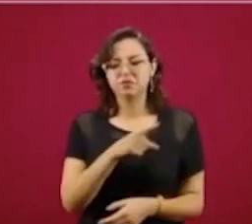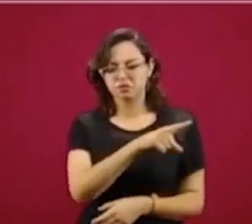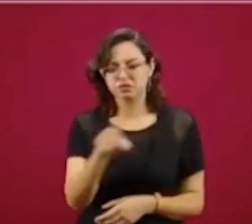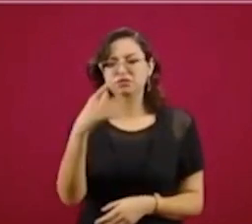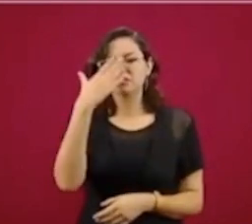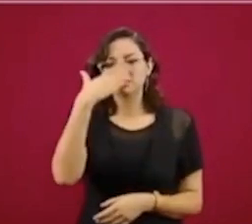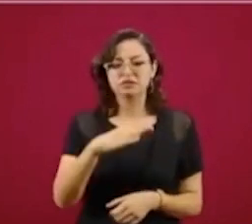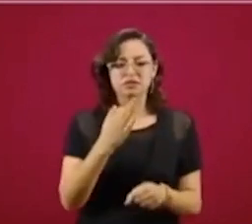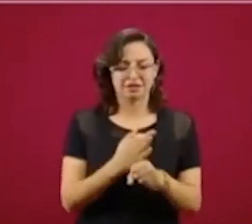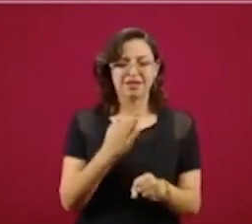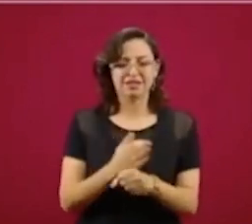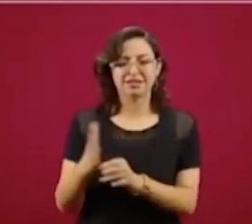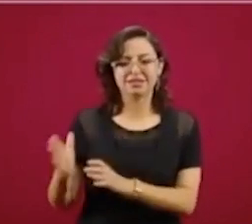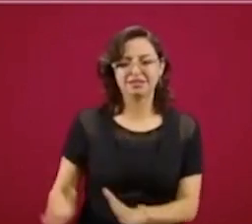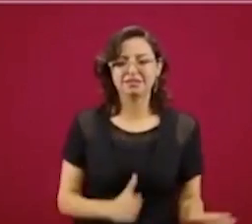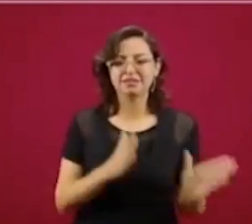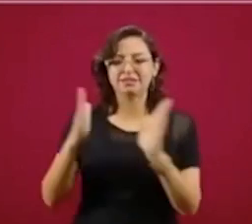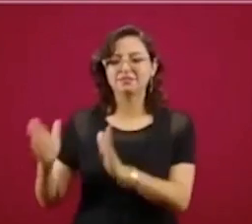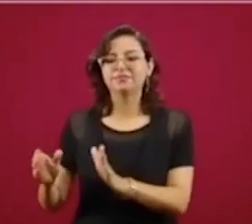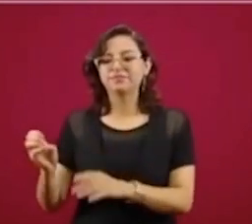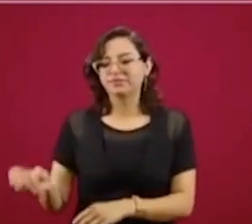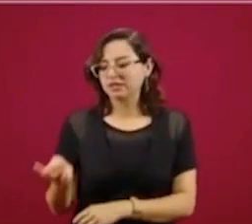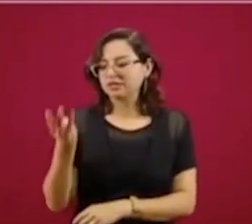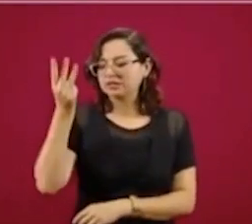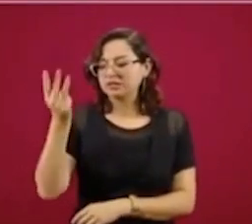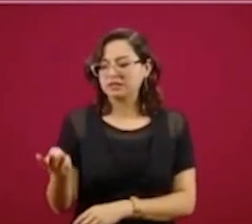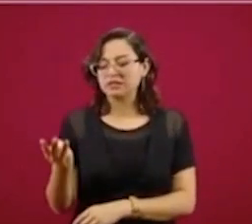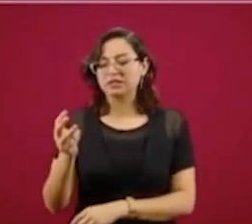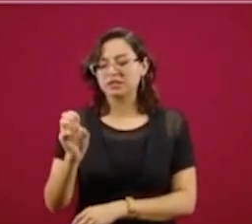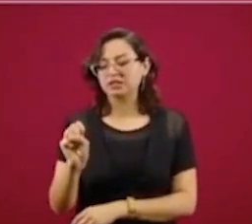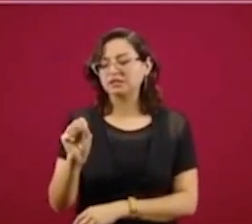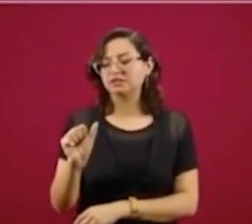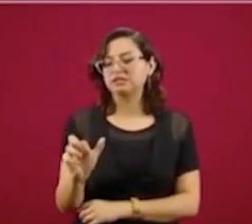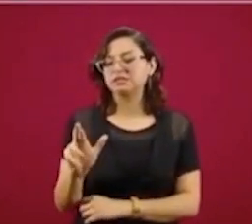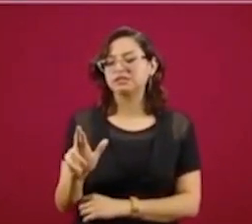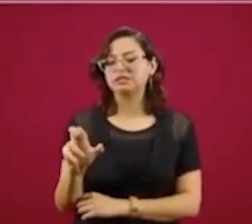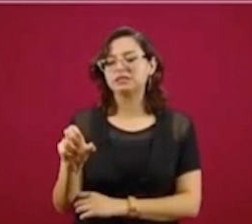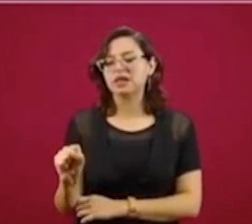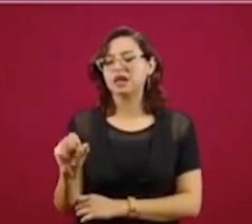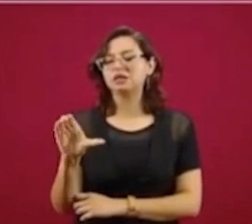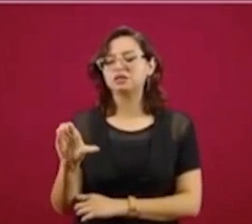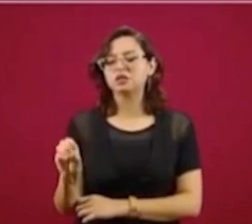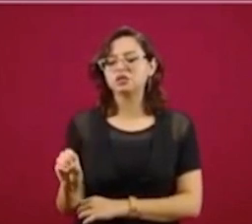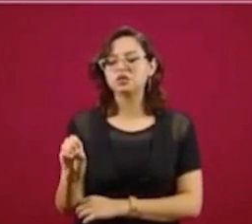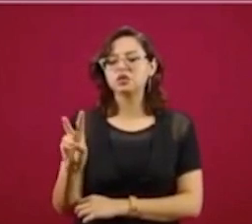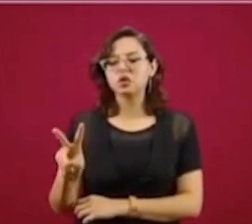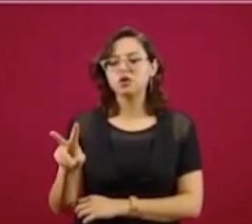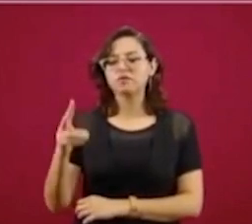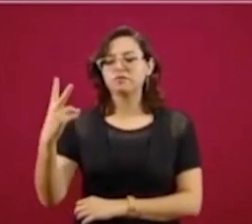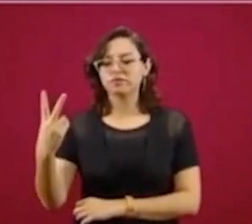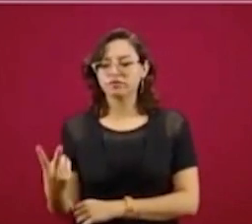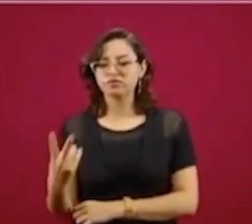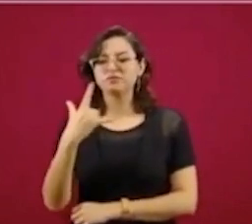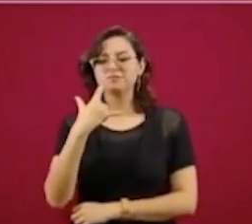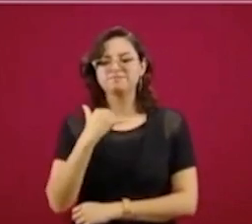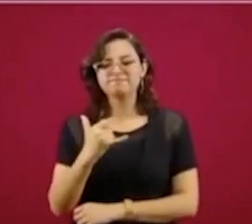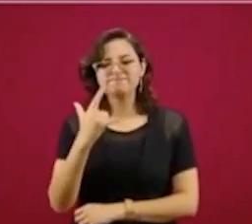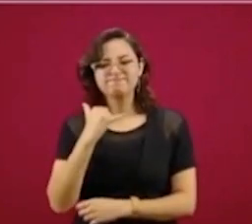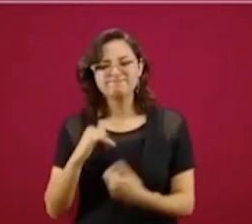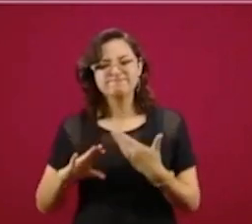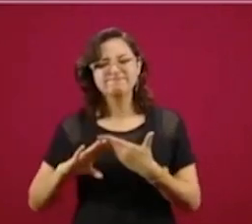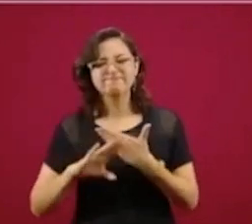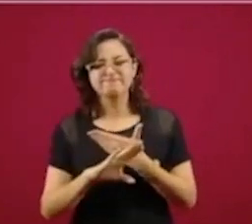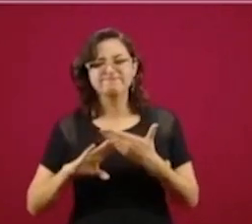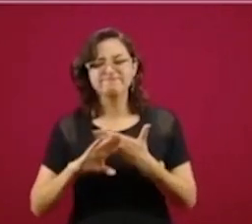saben, en la fase 3 de esta lucha contra el SARS-CoV-2. Y a una semana de